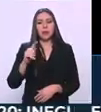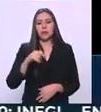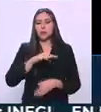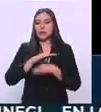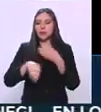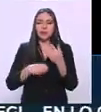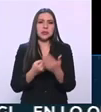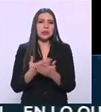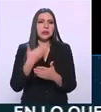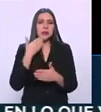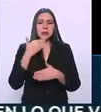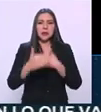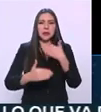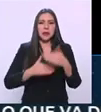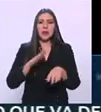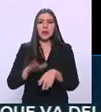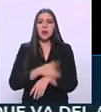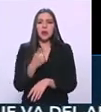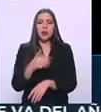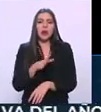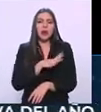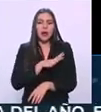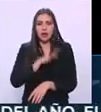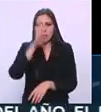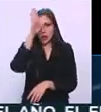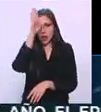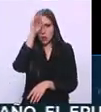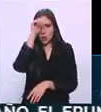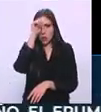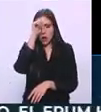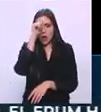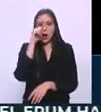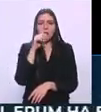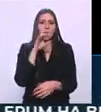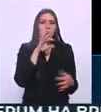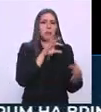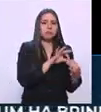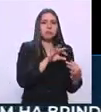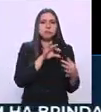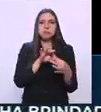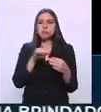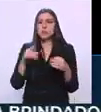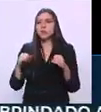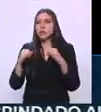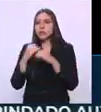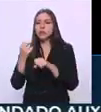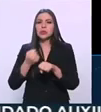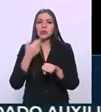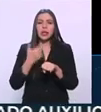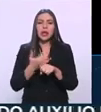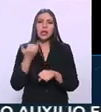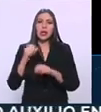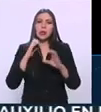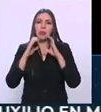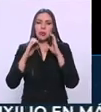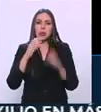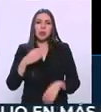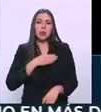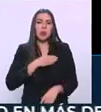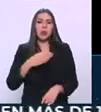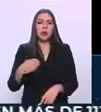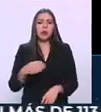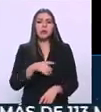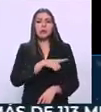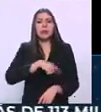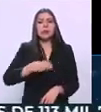fluir, porque con coordinación entre las dependencias y buena comunicación no tiene por qué no, y nos va a permitir una